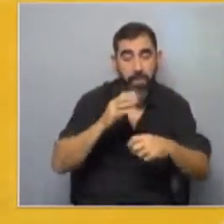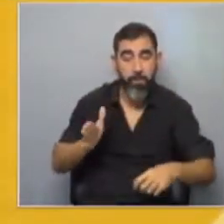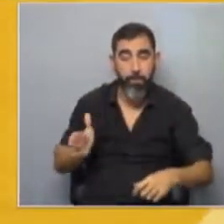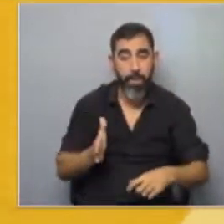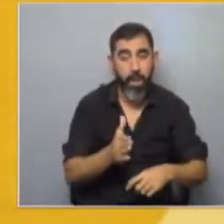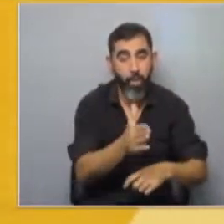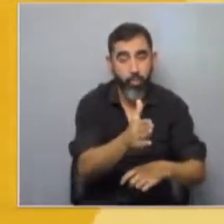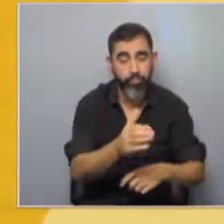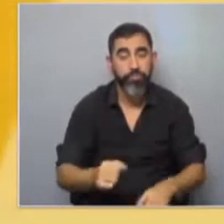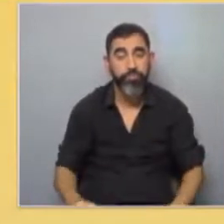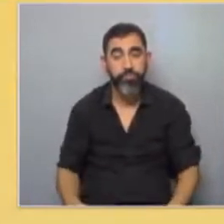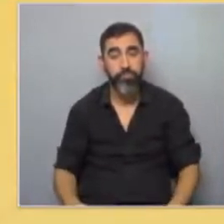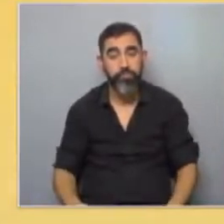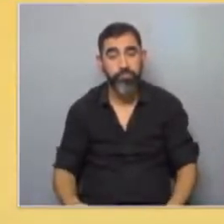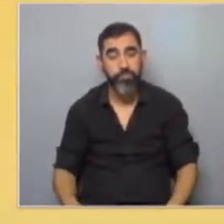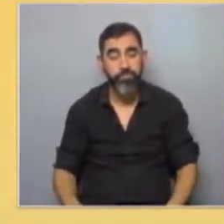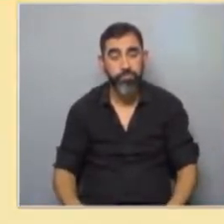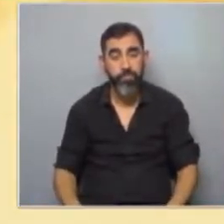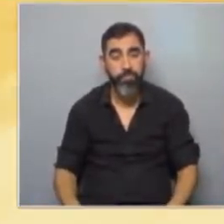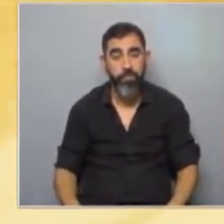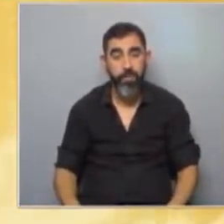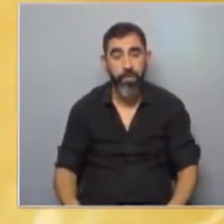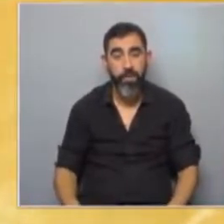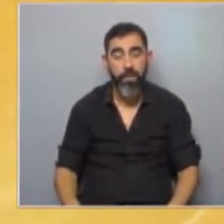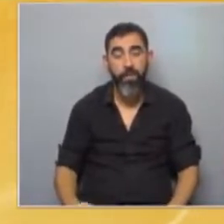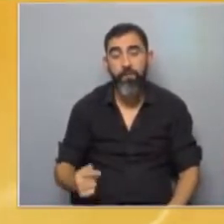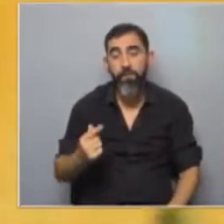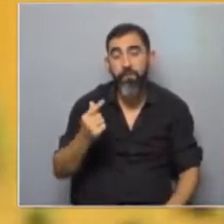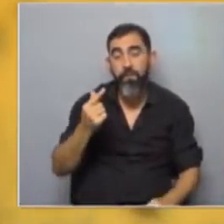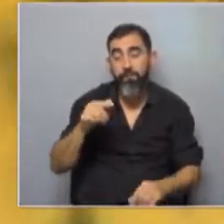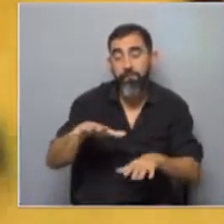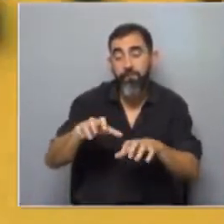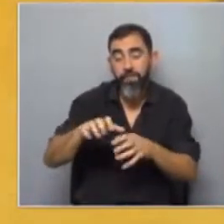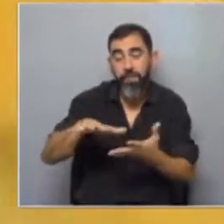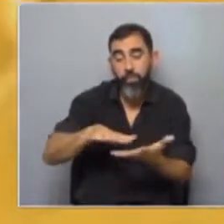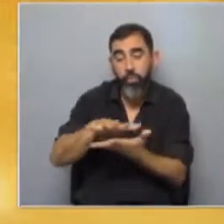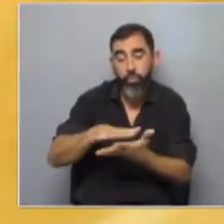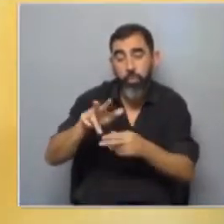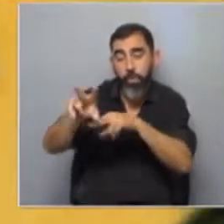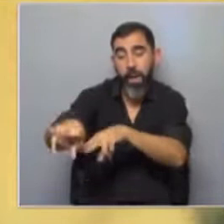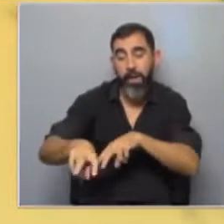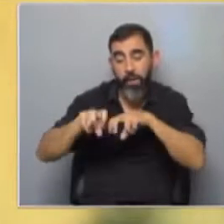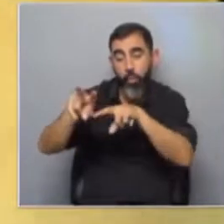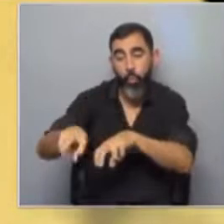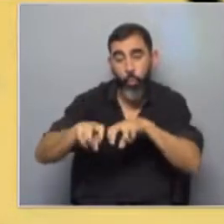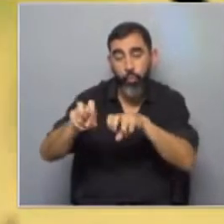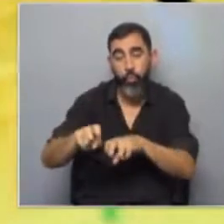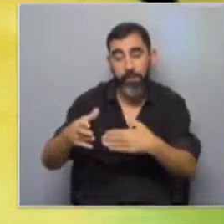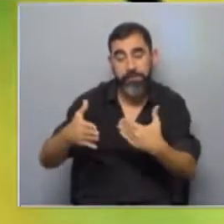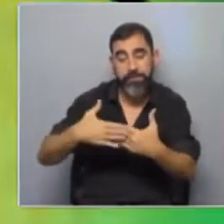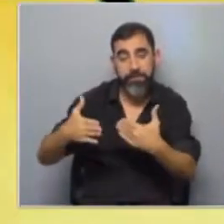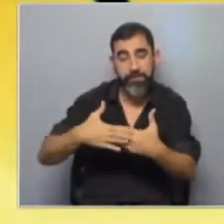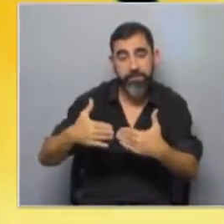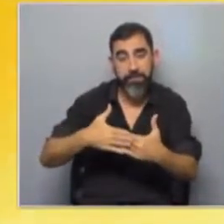Y el mayor peligro que hay para la biodiversidad, no solo en Uruguay, sino en todas partes, es el cambio del uso del suelo y